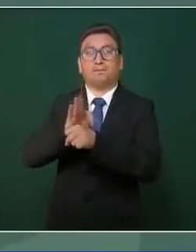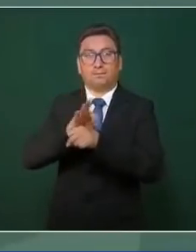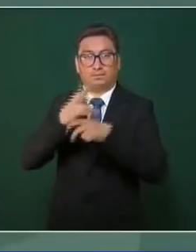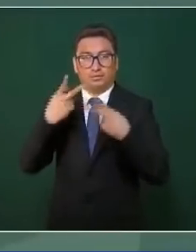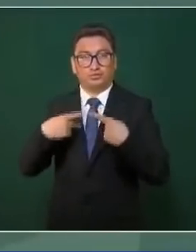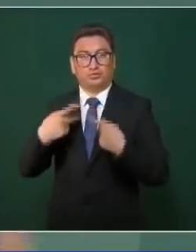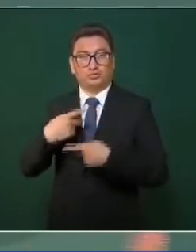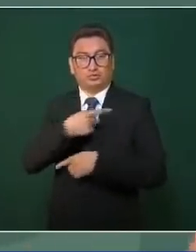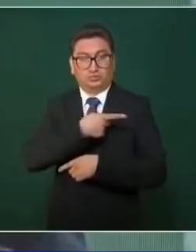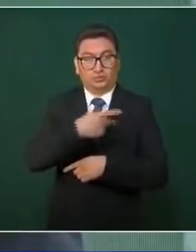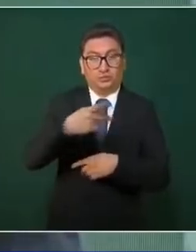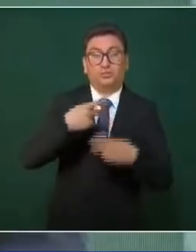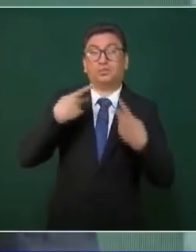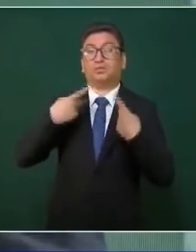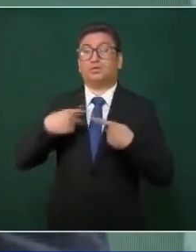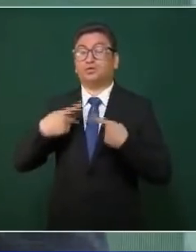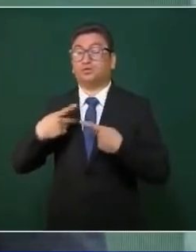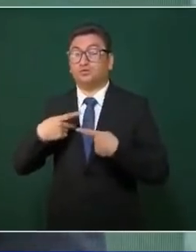que haya una separación